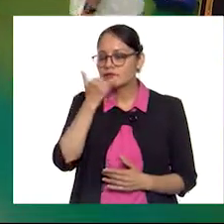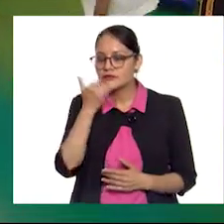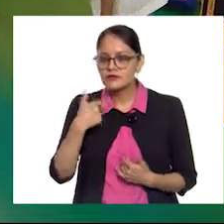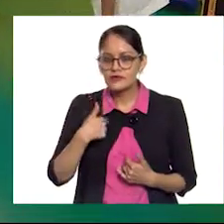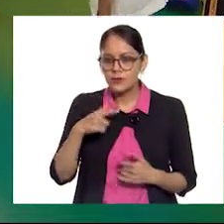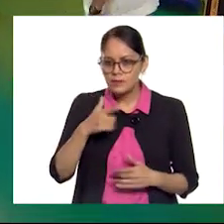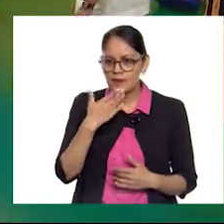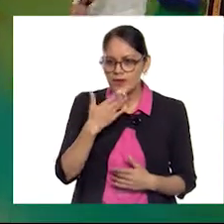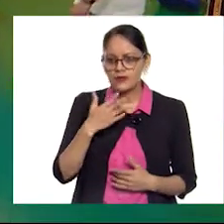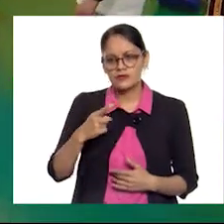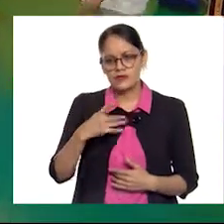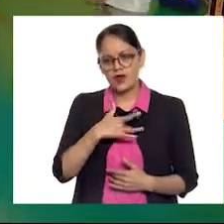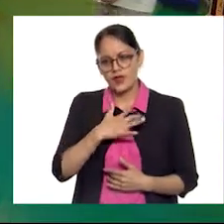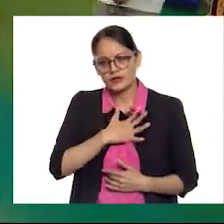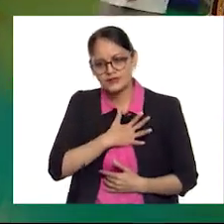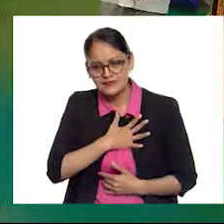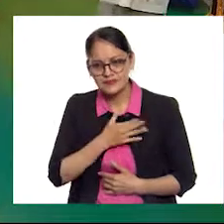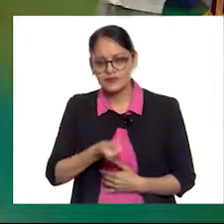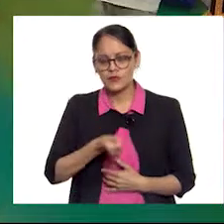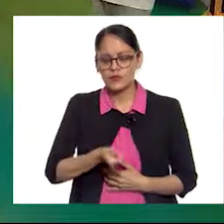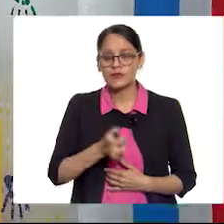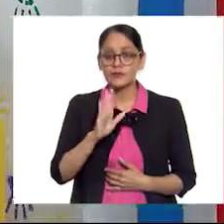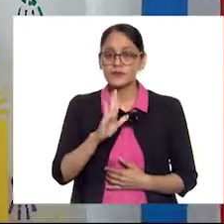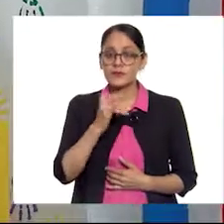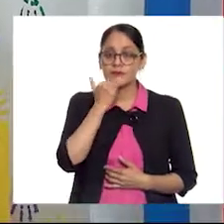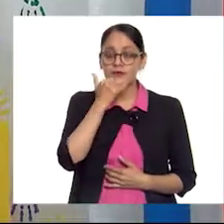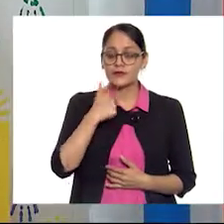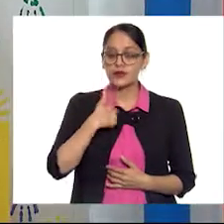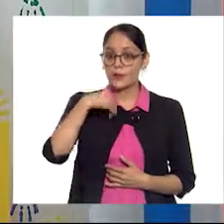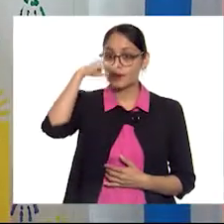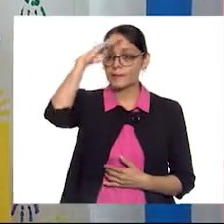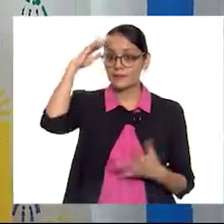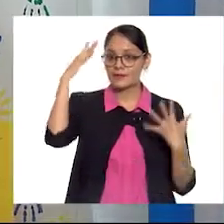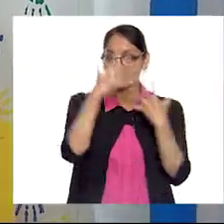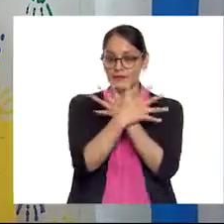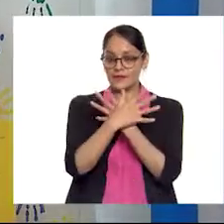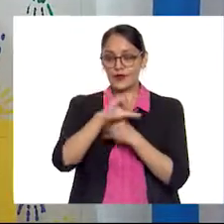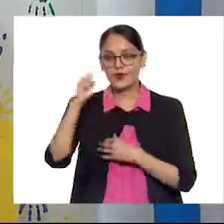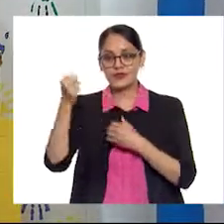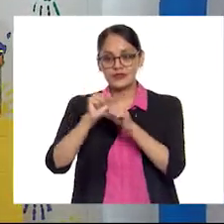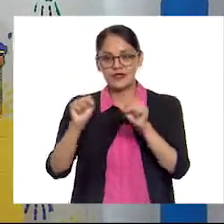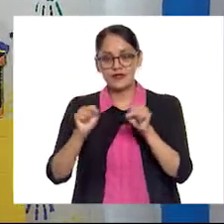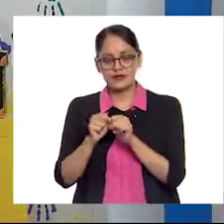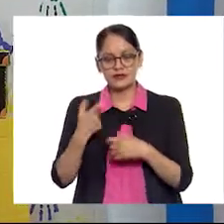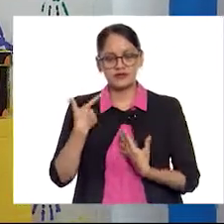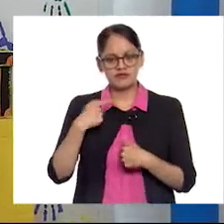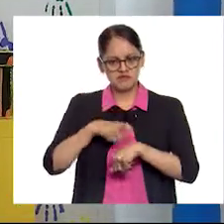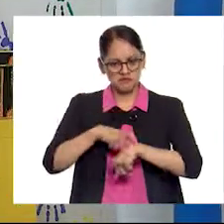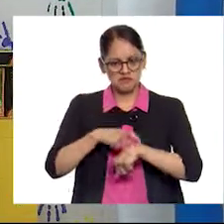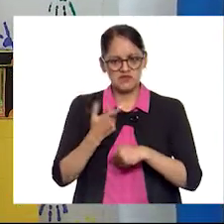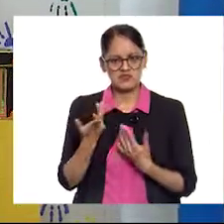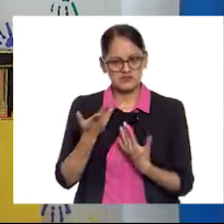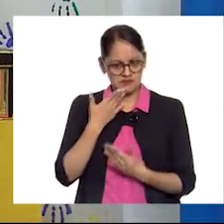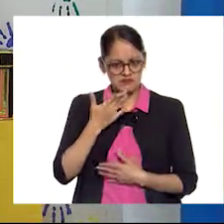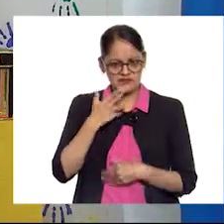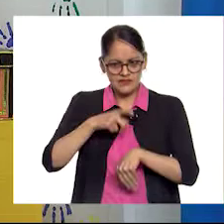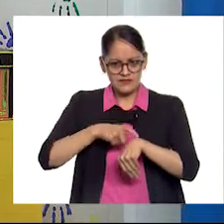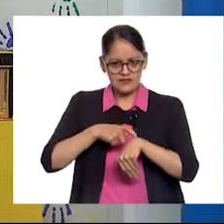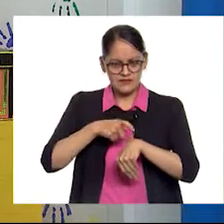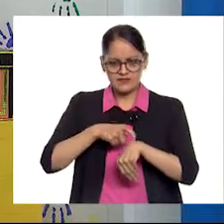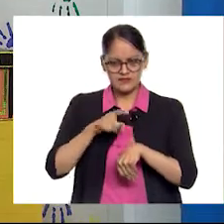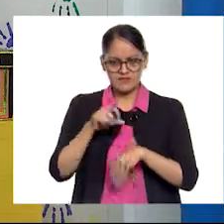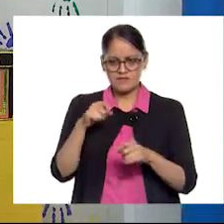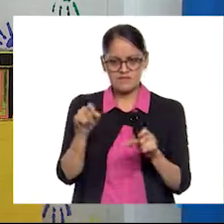bien, bien, gracias, lo saludo con el corazón. Perdón, pensé que me había metido a otro salón. Y luego la hora. No, pero si es esta la